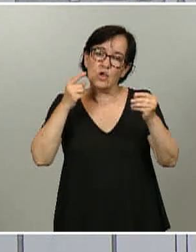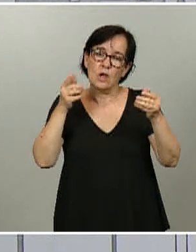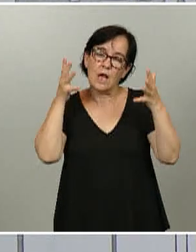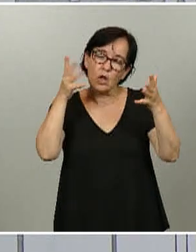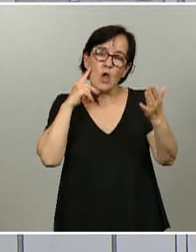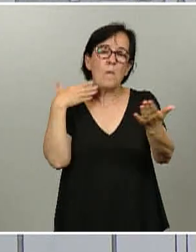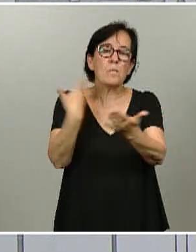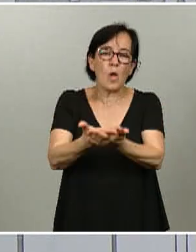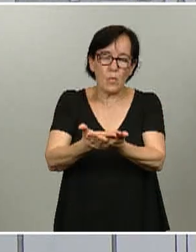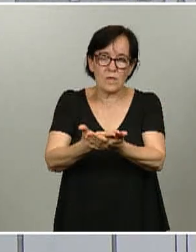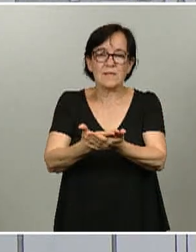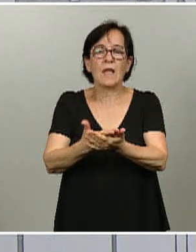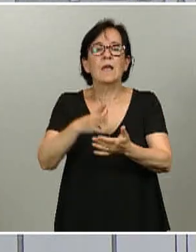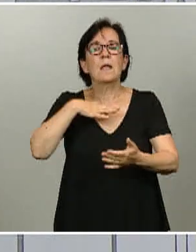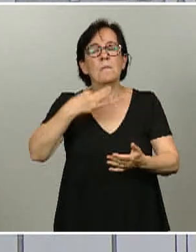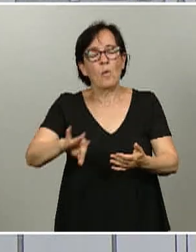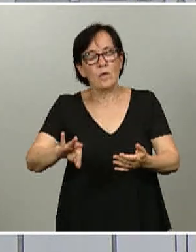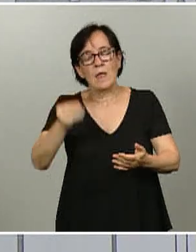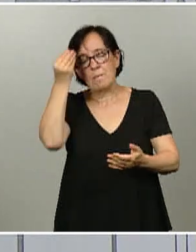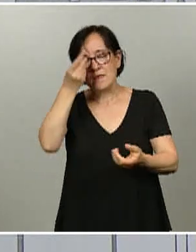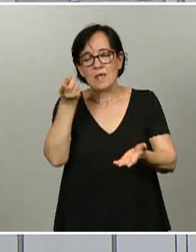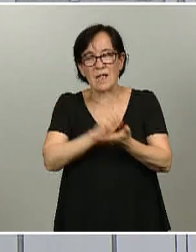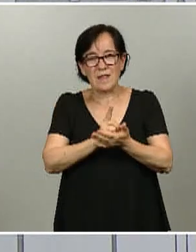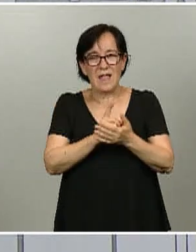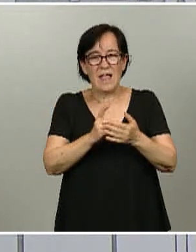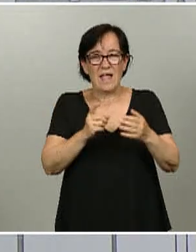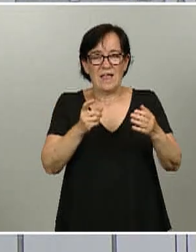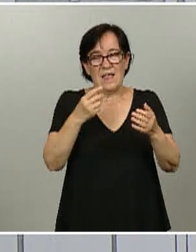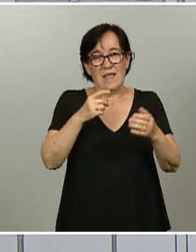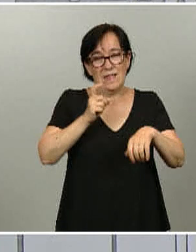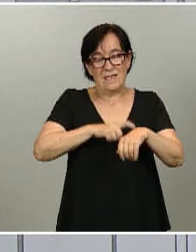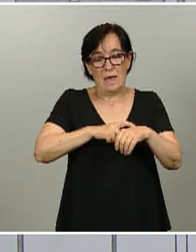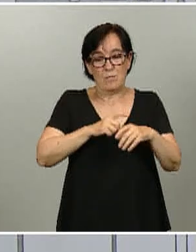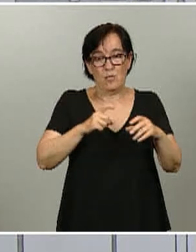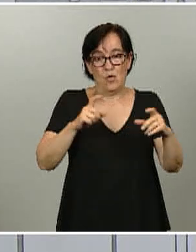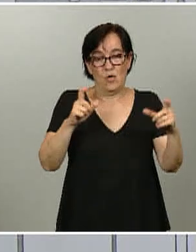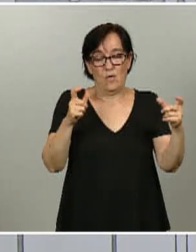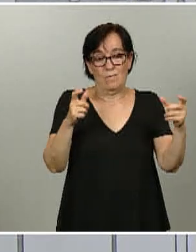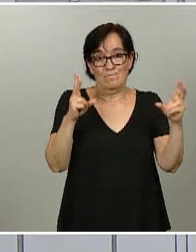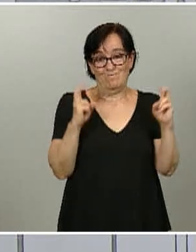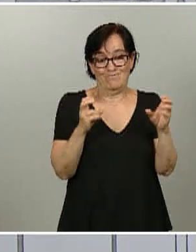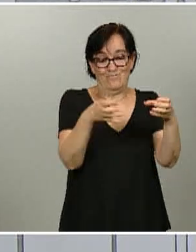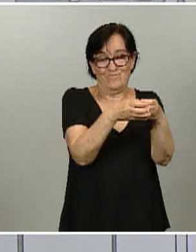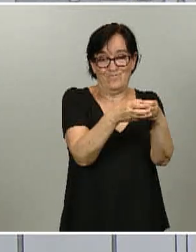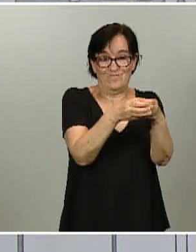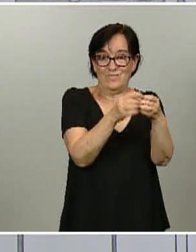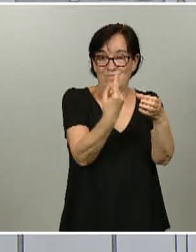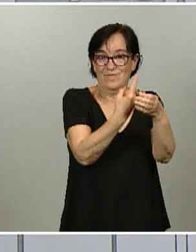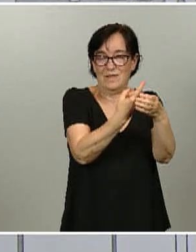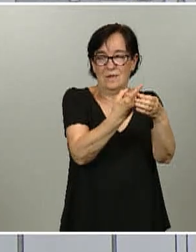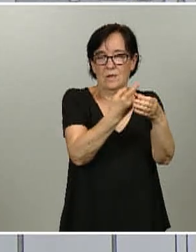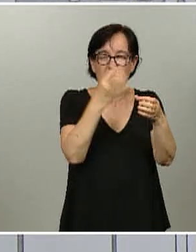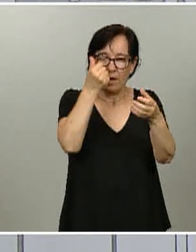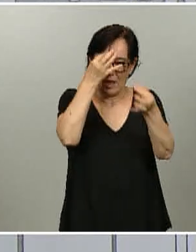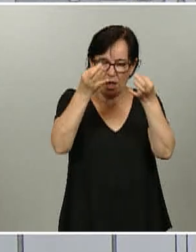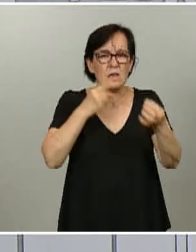la que se podría reconsiderar el tiempo de cuarentena y rebajarlo. En España estamos estudiándolo con mucho detalle, se ha discutido en la ponencia de alertas,